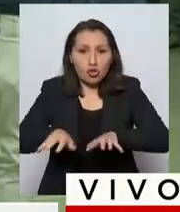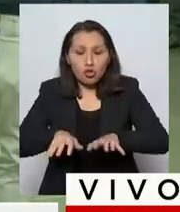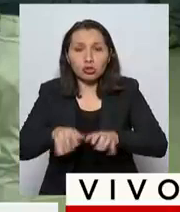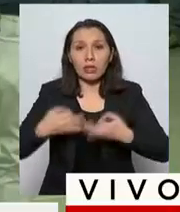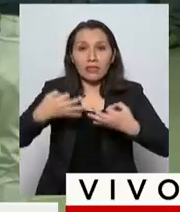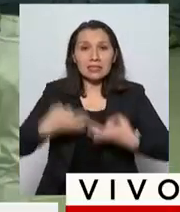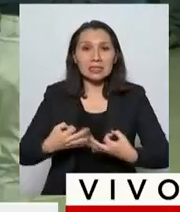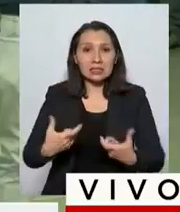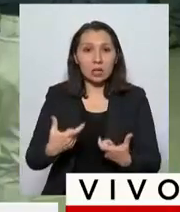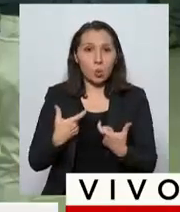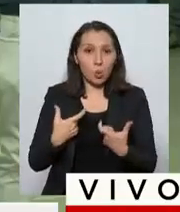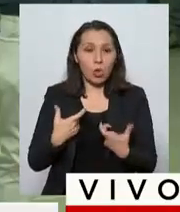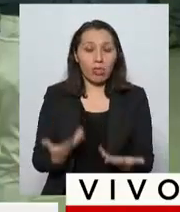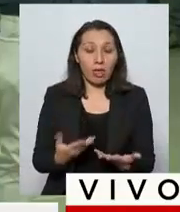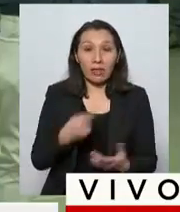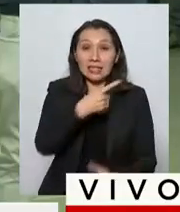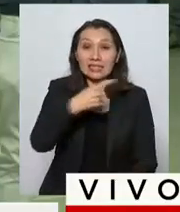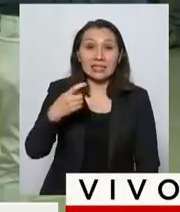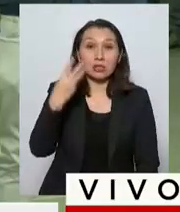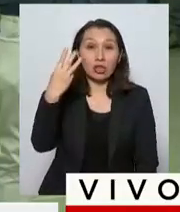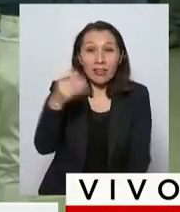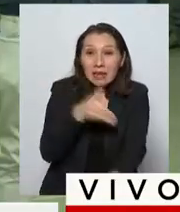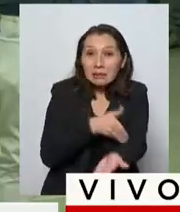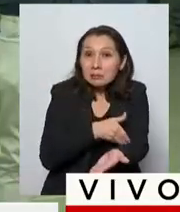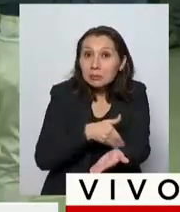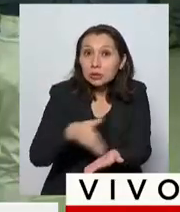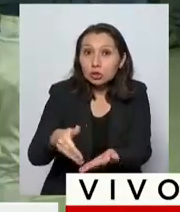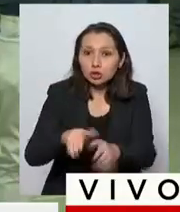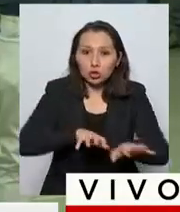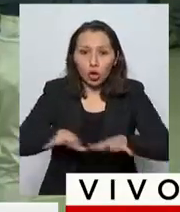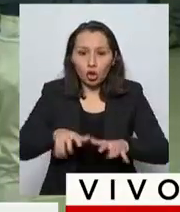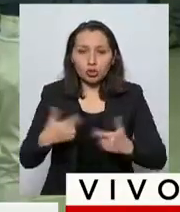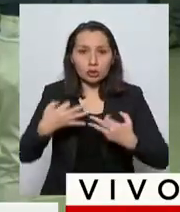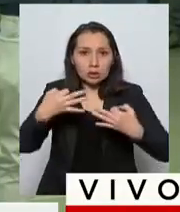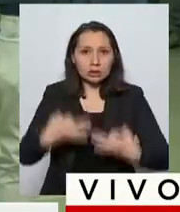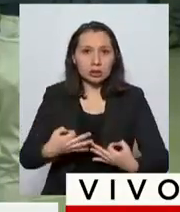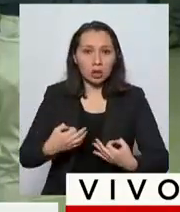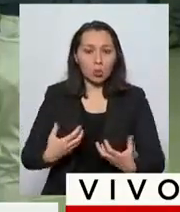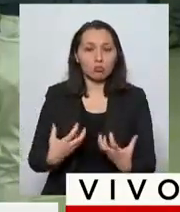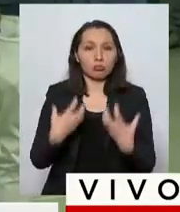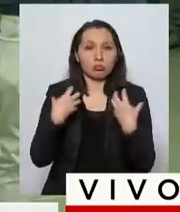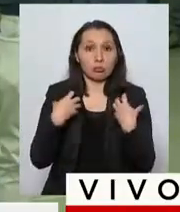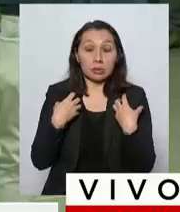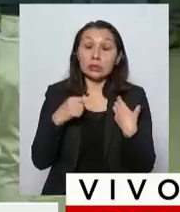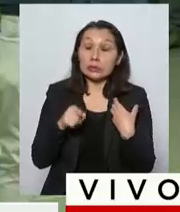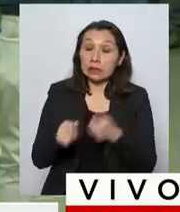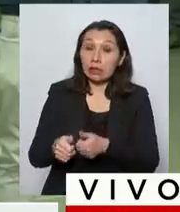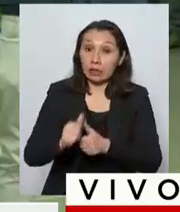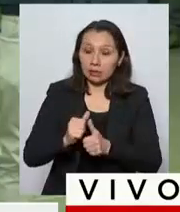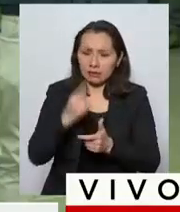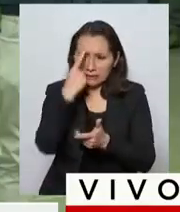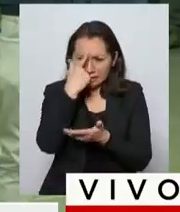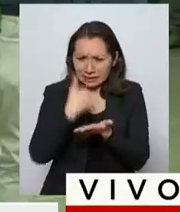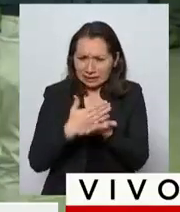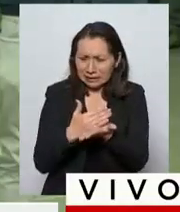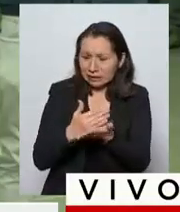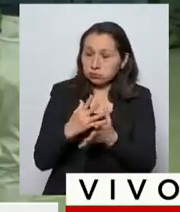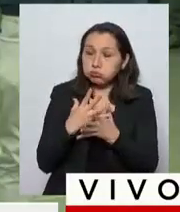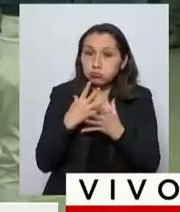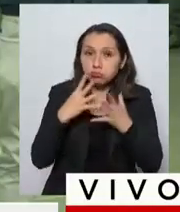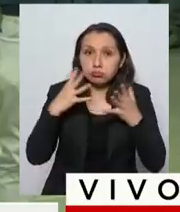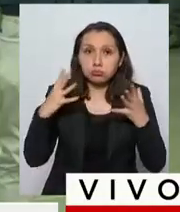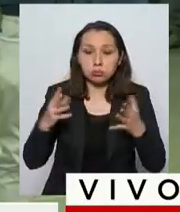de seguridad. 103 millones de elementos de seguridad, lo cual es un desafío logístico